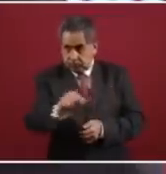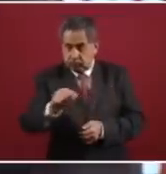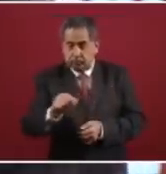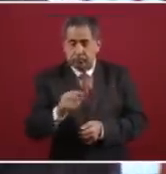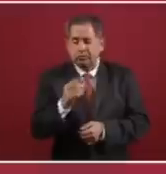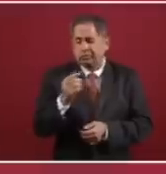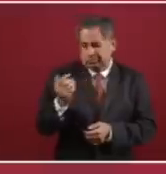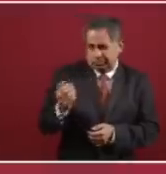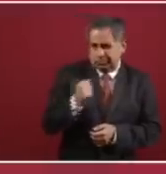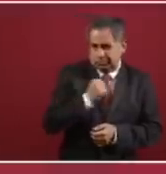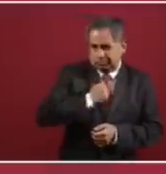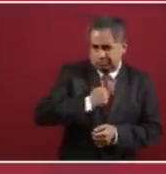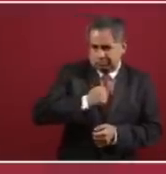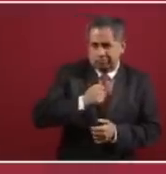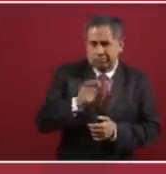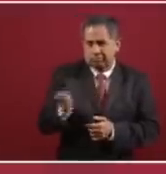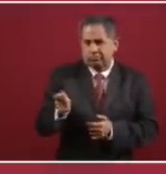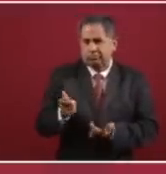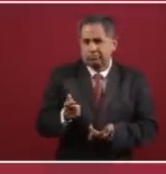pidiendo